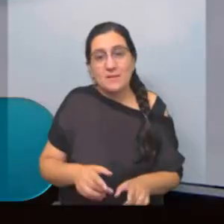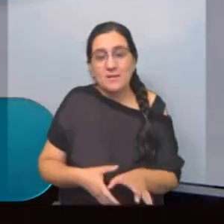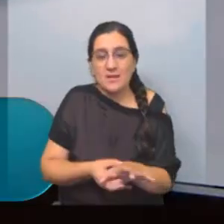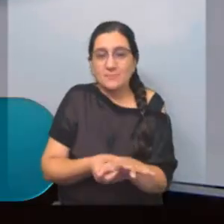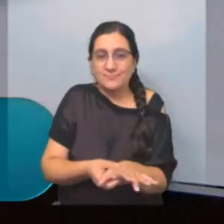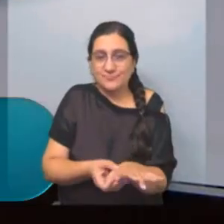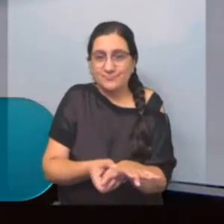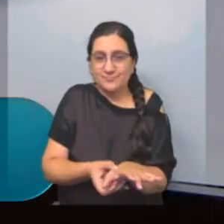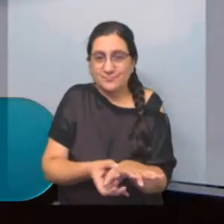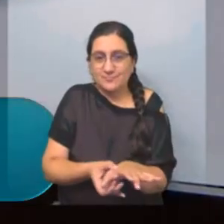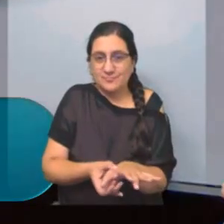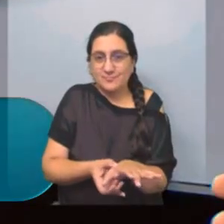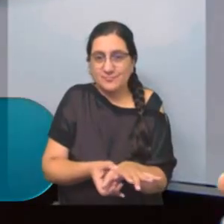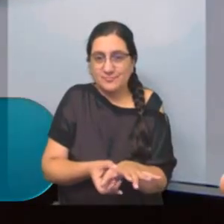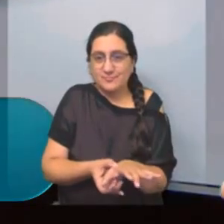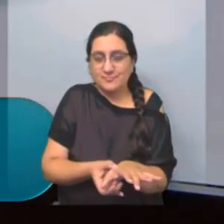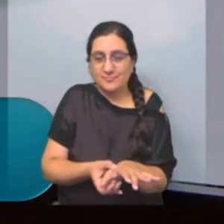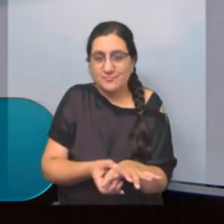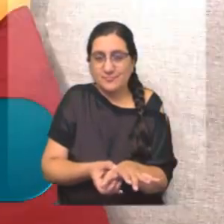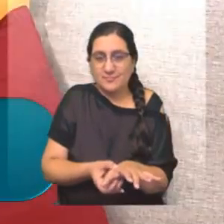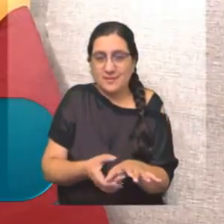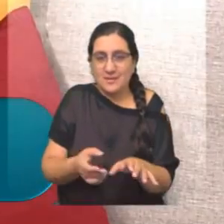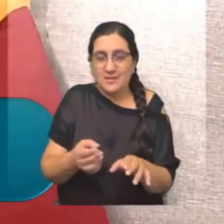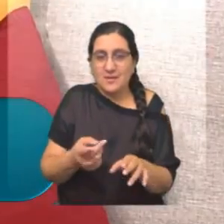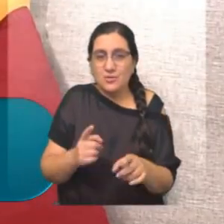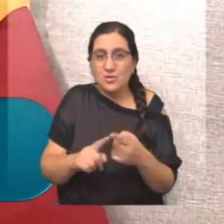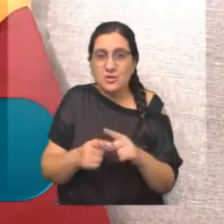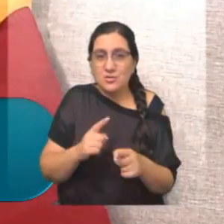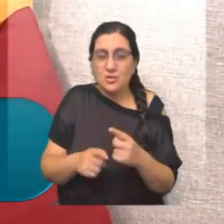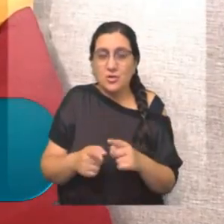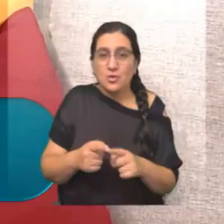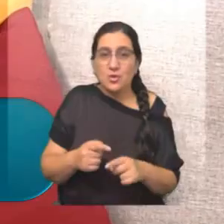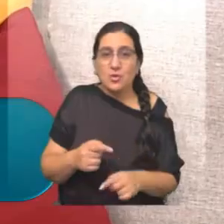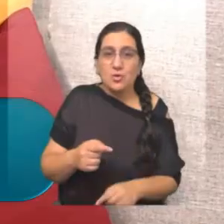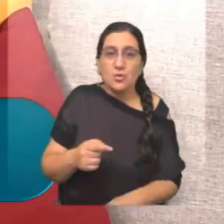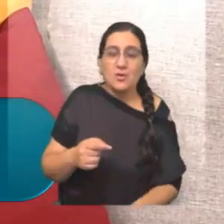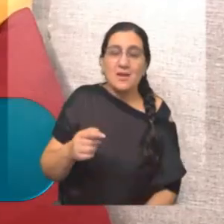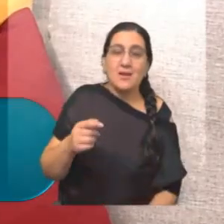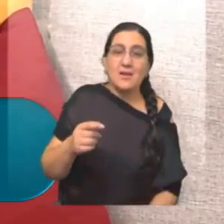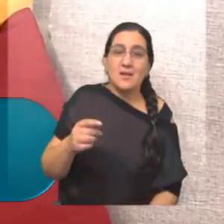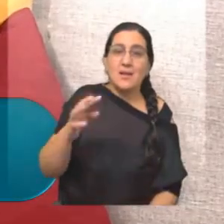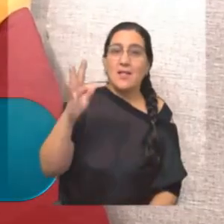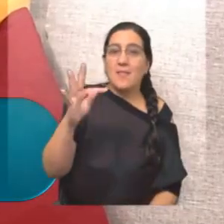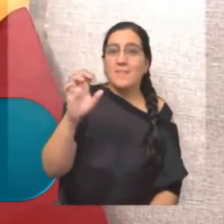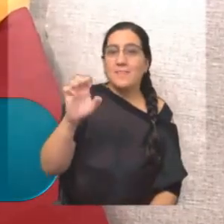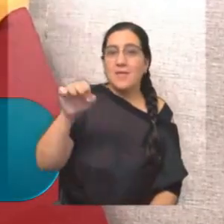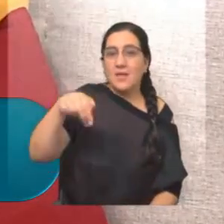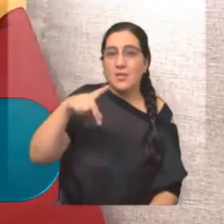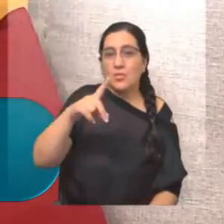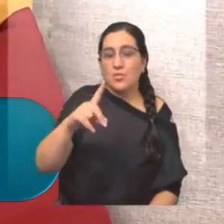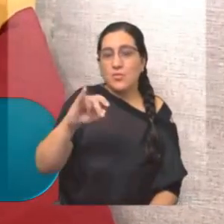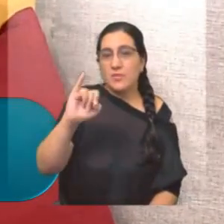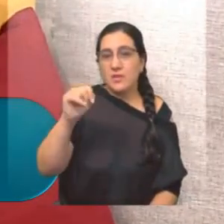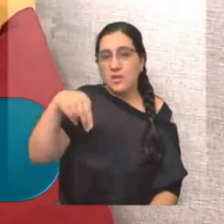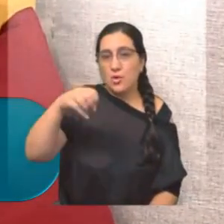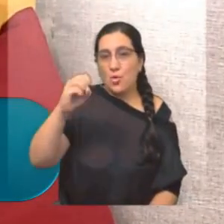resorte. Esto lo que dijimos tiene que ver con el tendón del abductor, principalmente lo que se conoce como tendinopatía de Kerbein, que tiene que ver